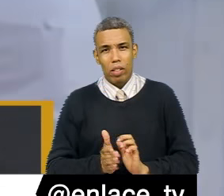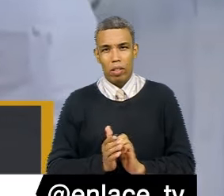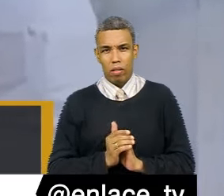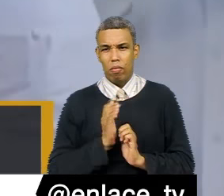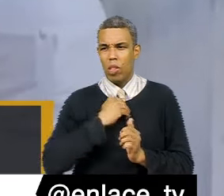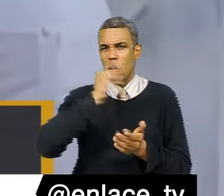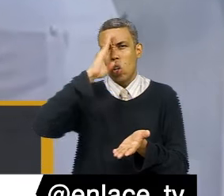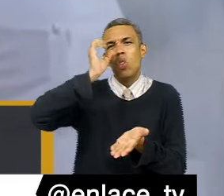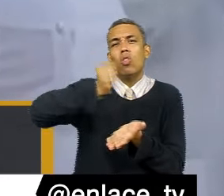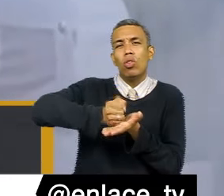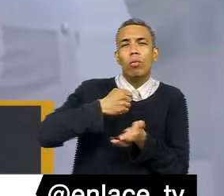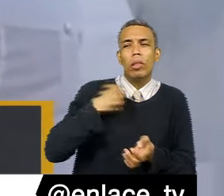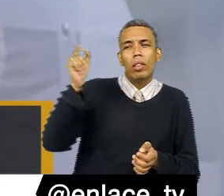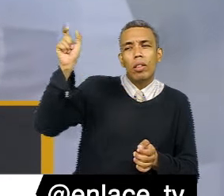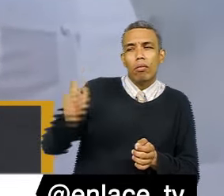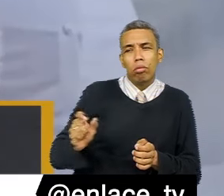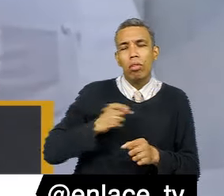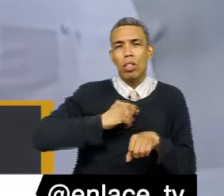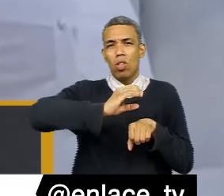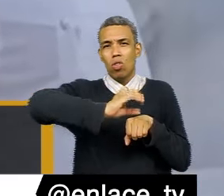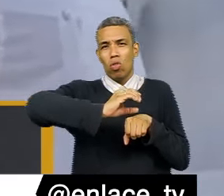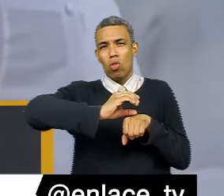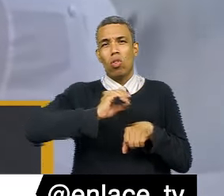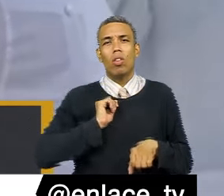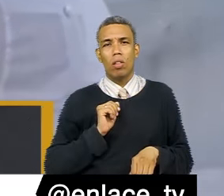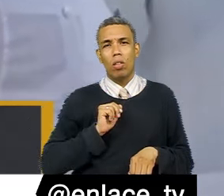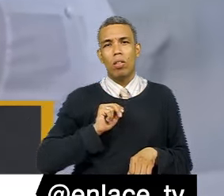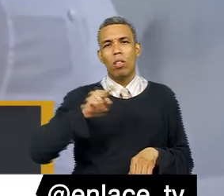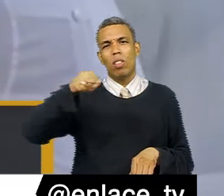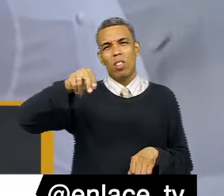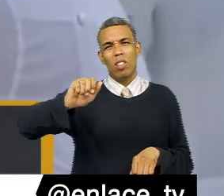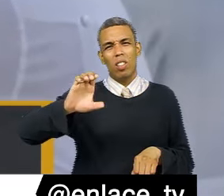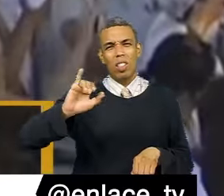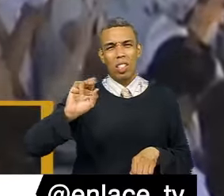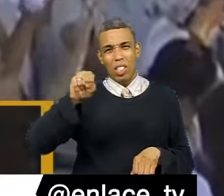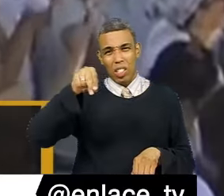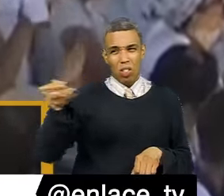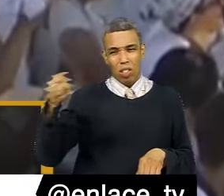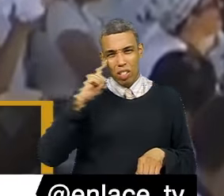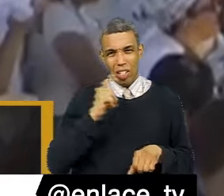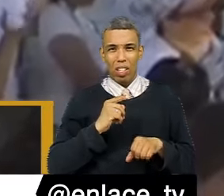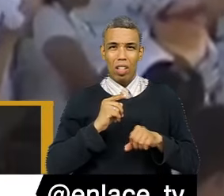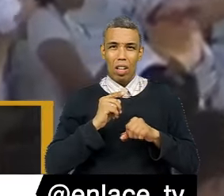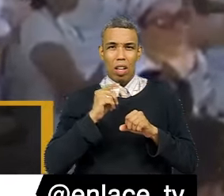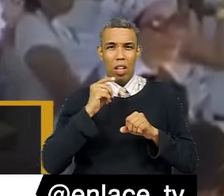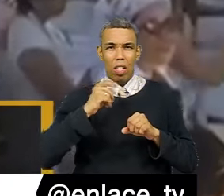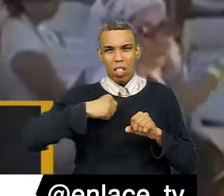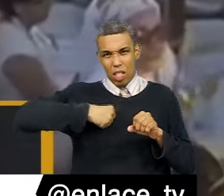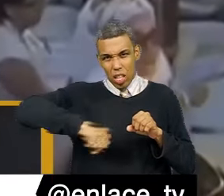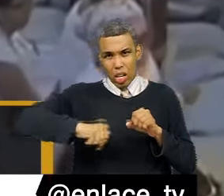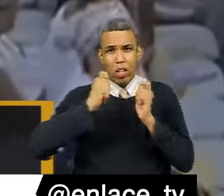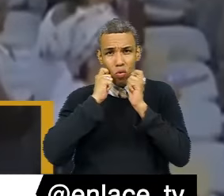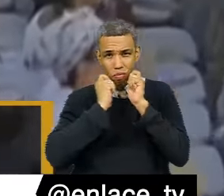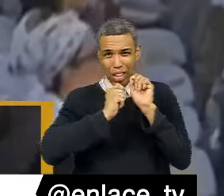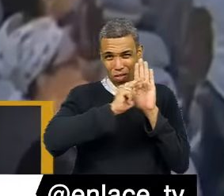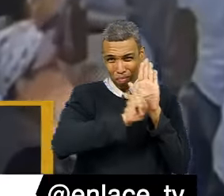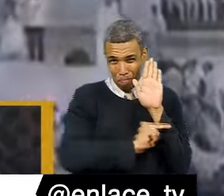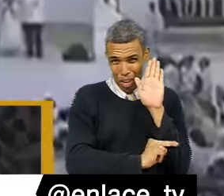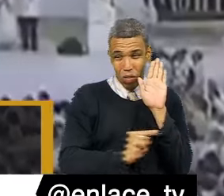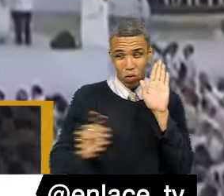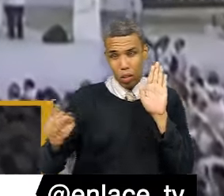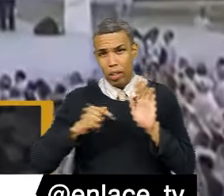de uno de los miembros de la Corporación Nación, Organización Defensora de Derechos Humanos en el Magdalena Medio, sobre lo que será ahora el posconflicto. Francisco